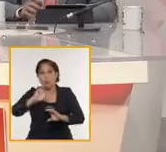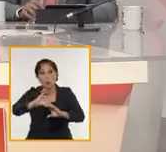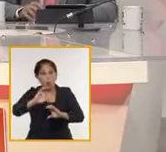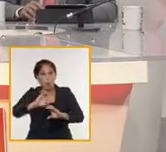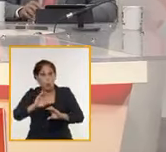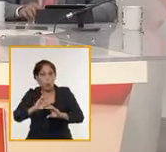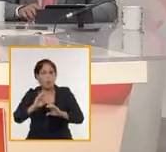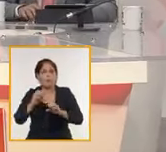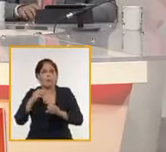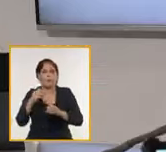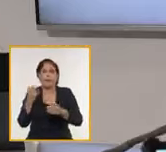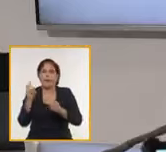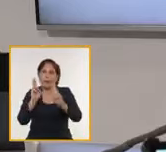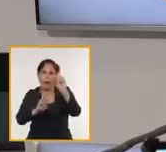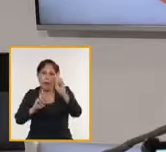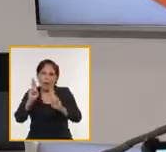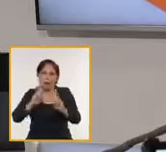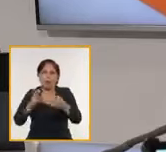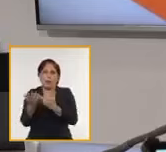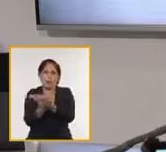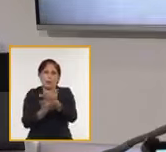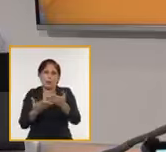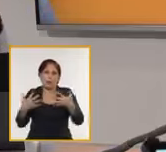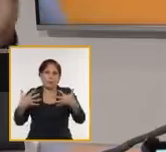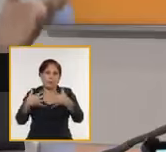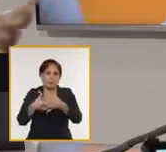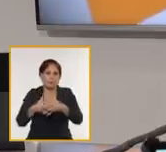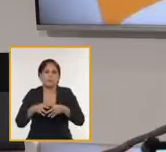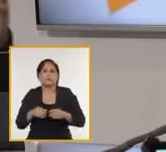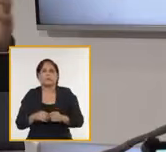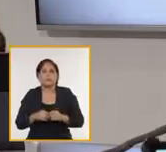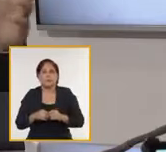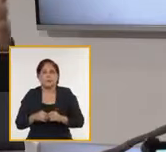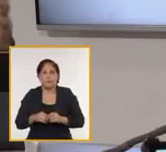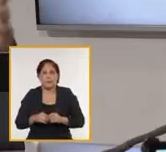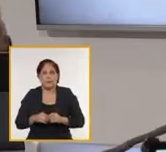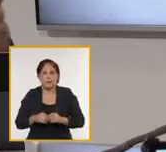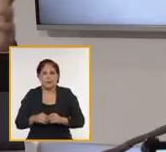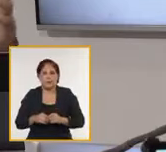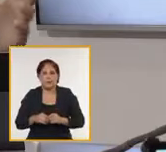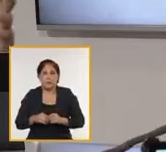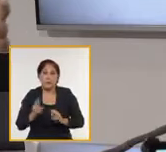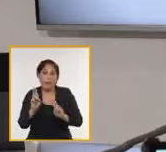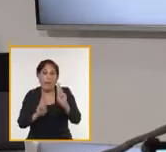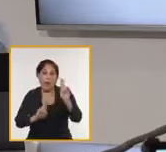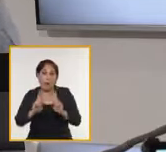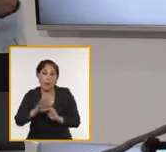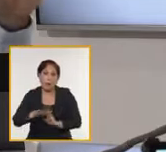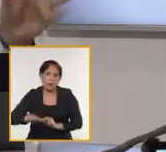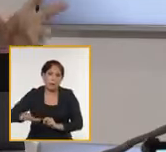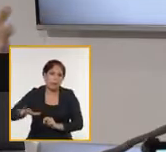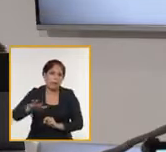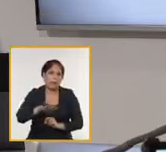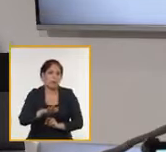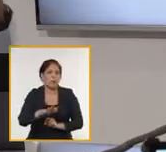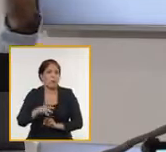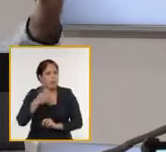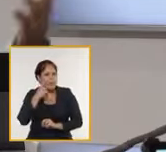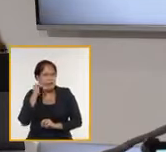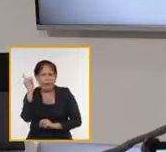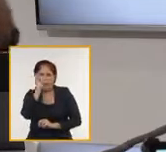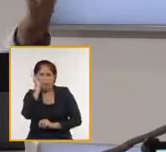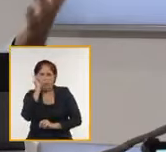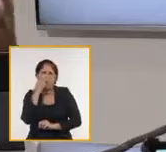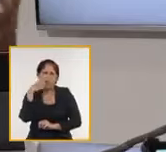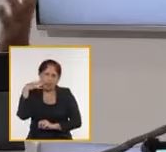de entendimiento, una cumbre que la atmósfera de consenso se respira en las imágenes, en